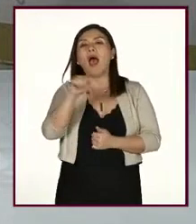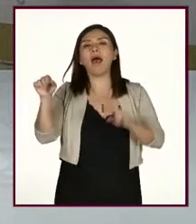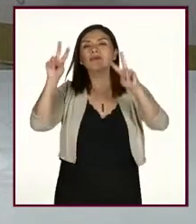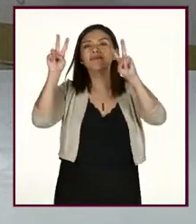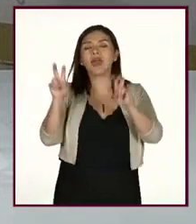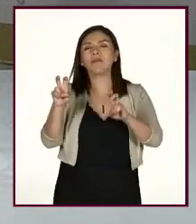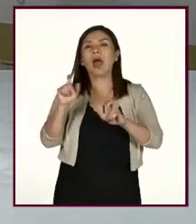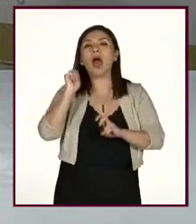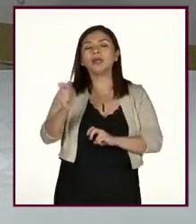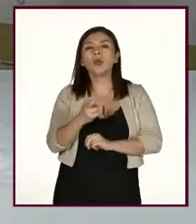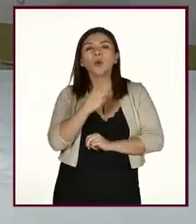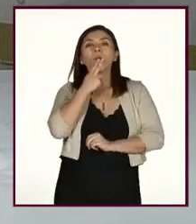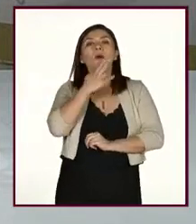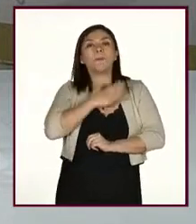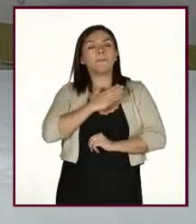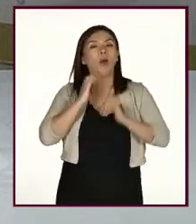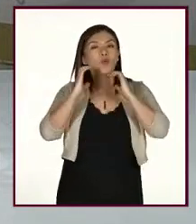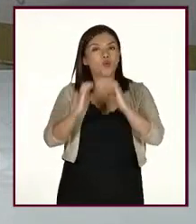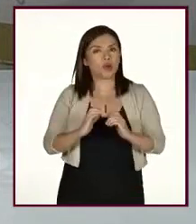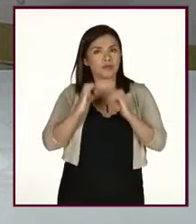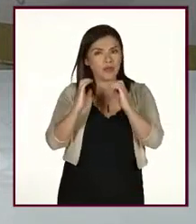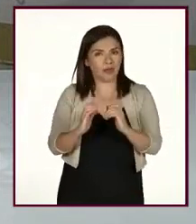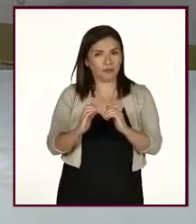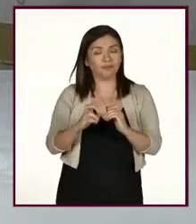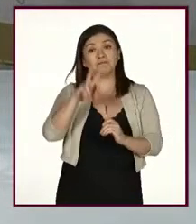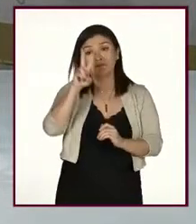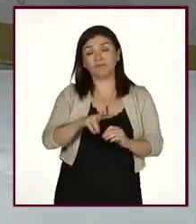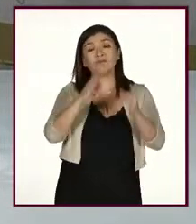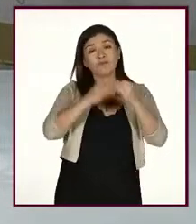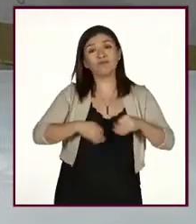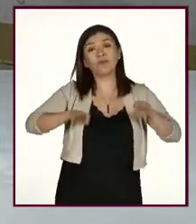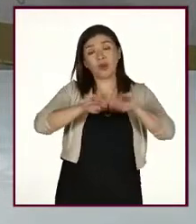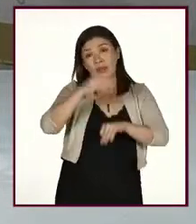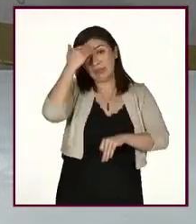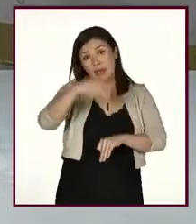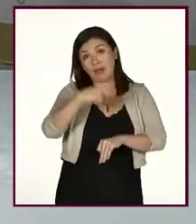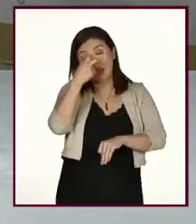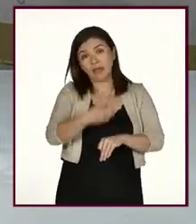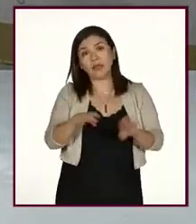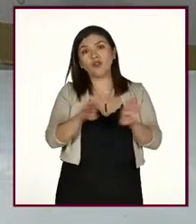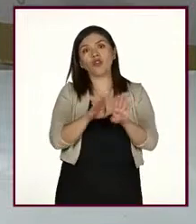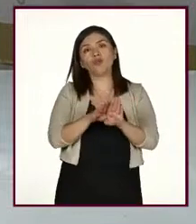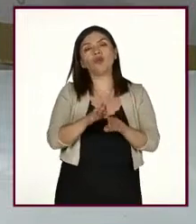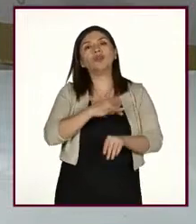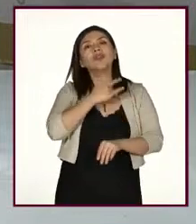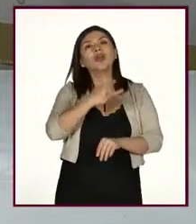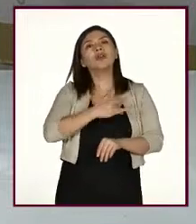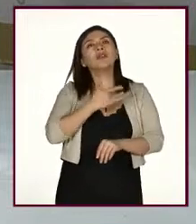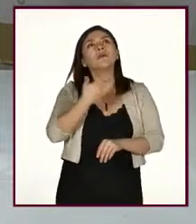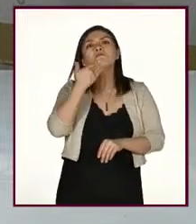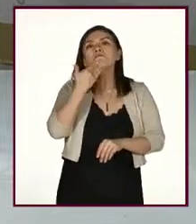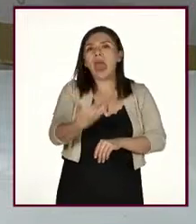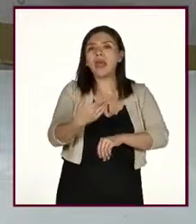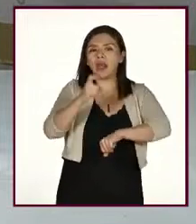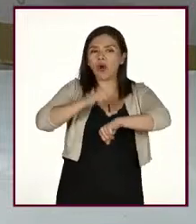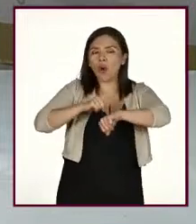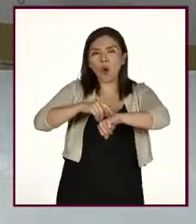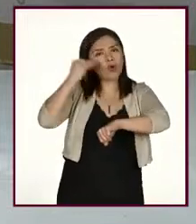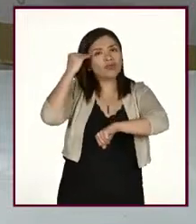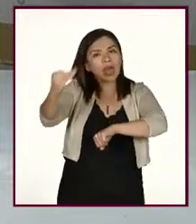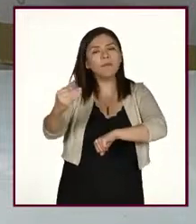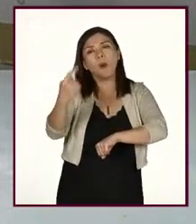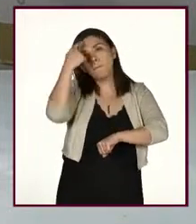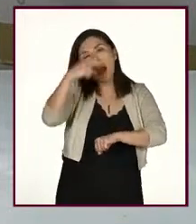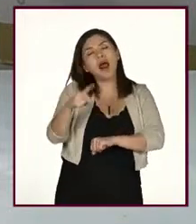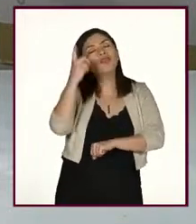del autocuidado, ¿sí? Es muy importante retomar esta parte de la higiene del sueño, ¿sí? De tener unas horas de descanso